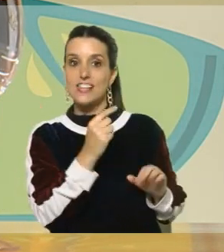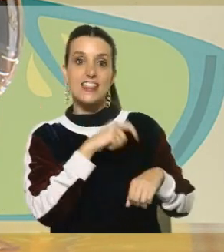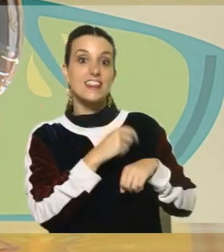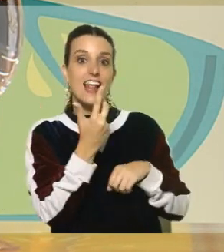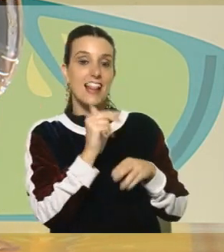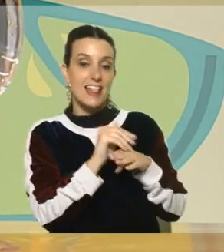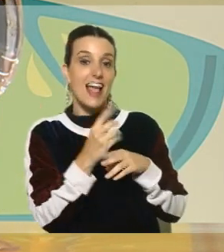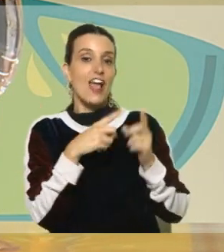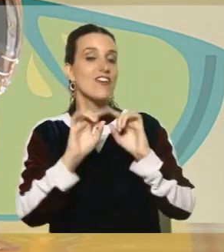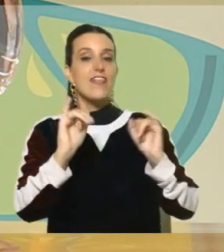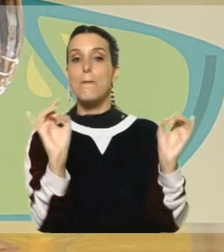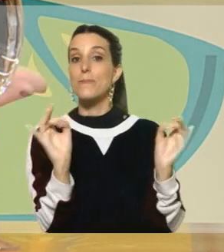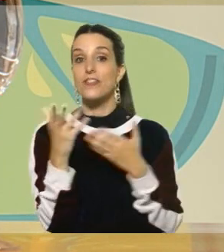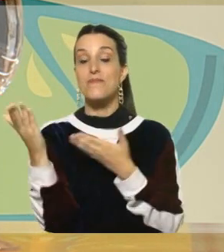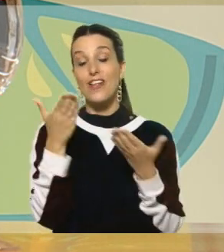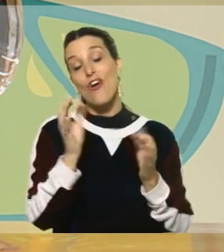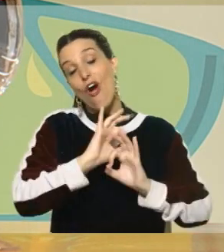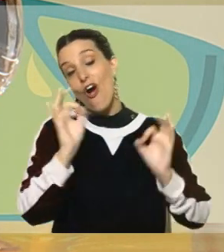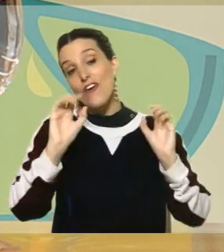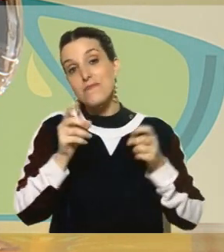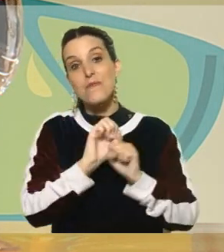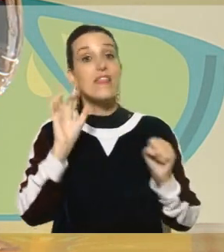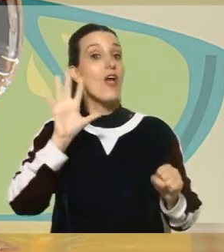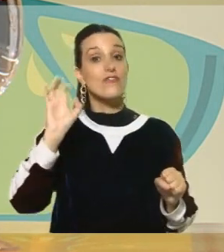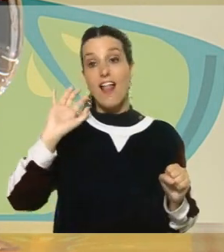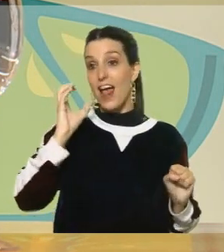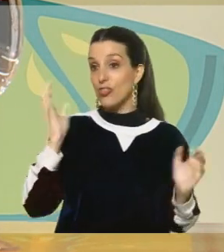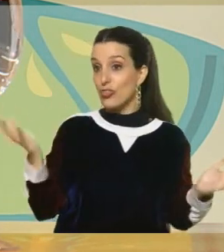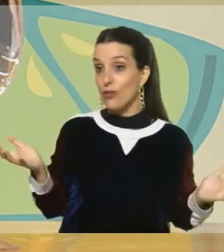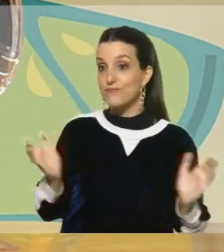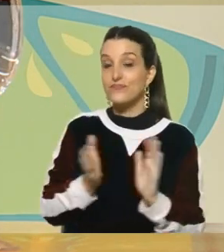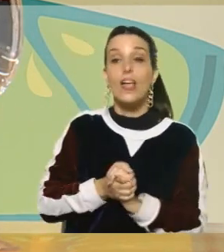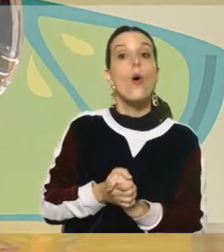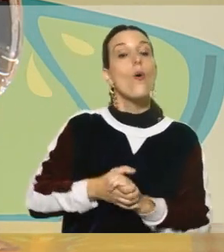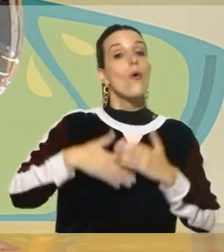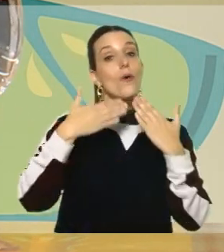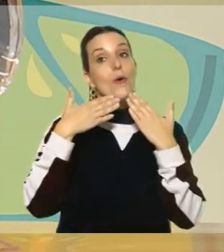horas. Así que ya está hecha la invitación y si no también se pueden escuchar por las radios públicas, como debe ser. Muchísimas gracias, Daniel.